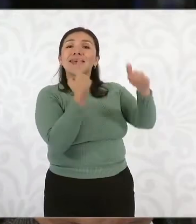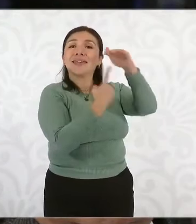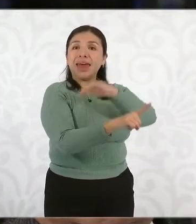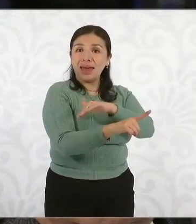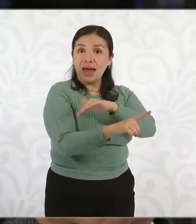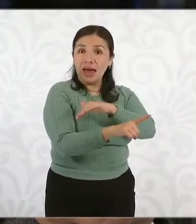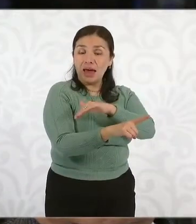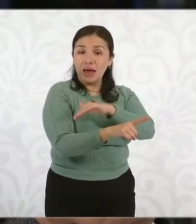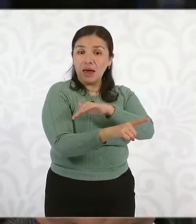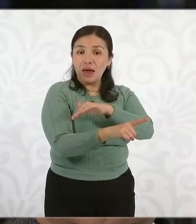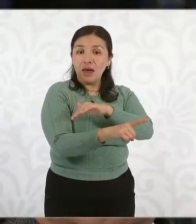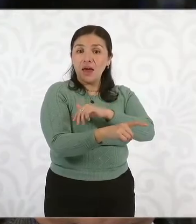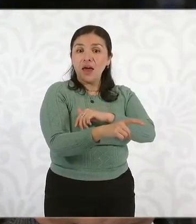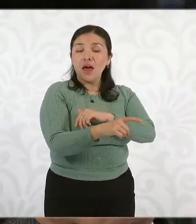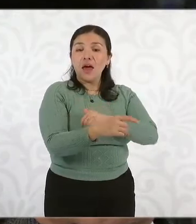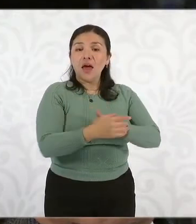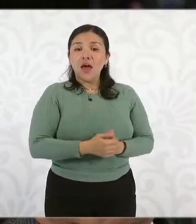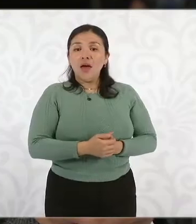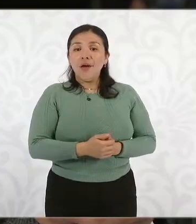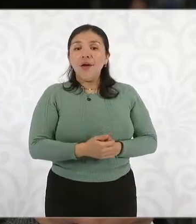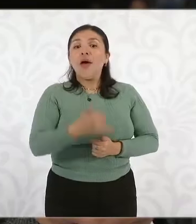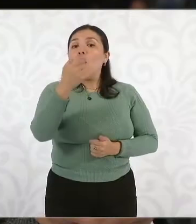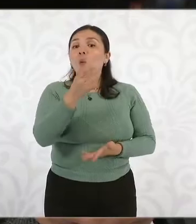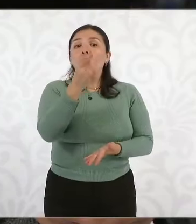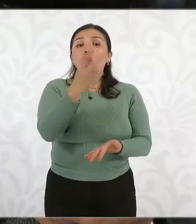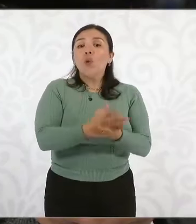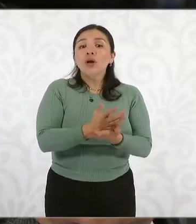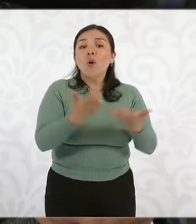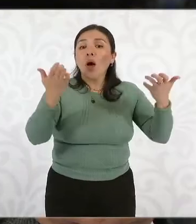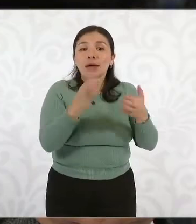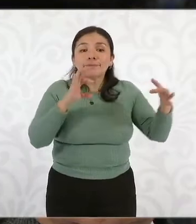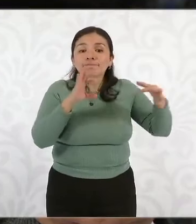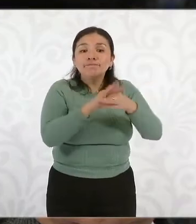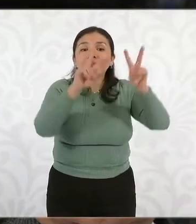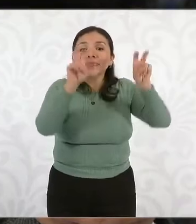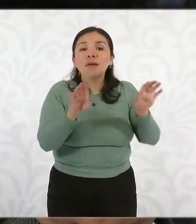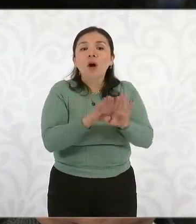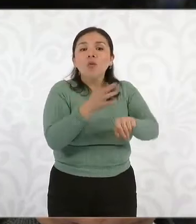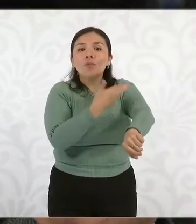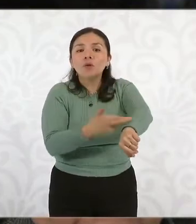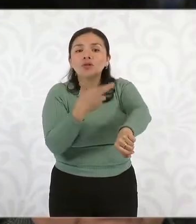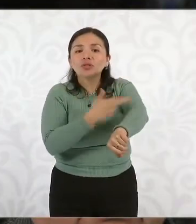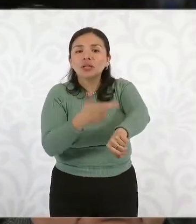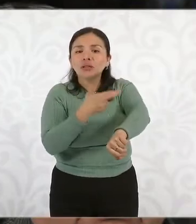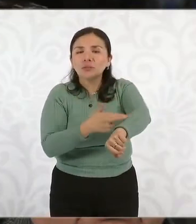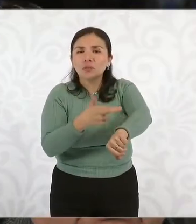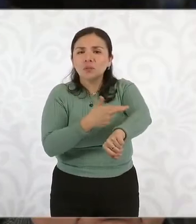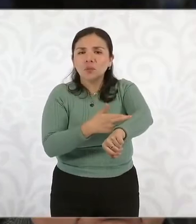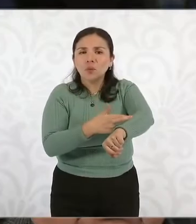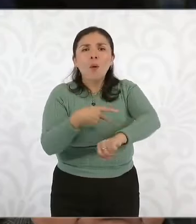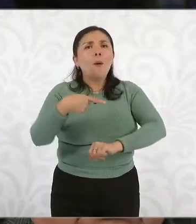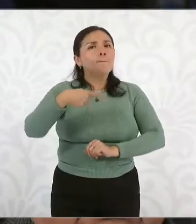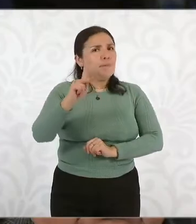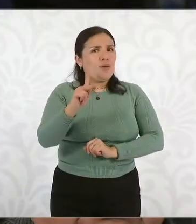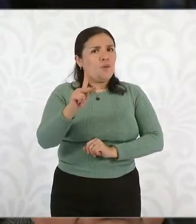todo caso se constreñirá a temas procedimentales. en ningún caso sobre temas